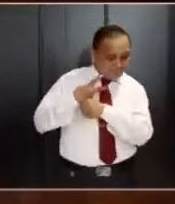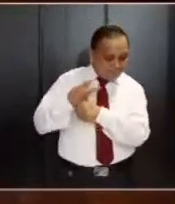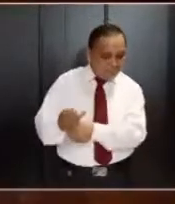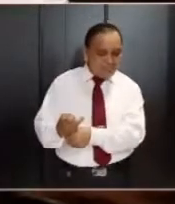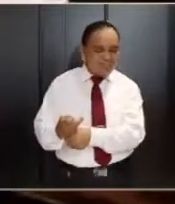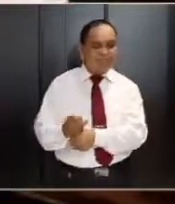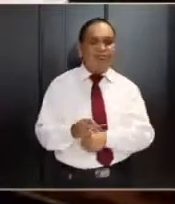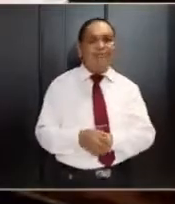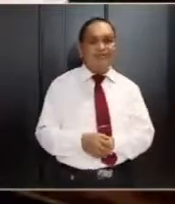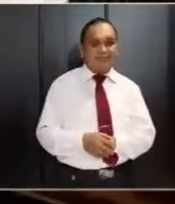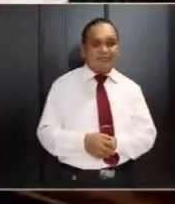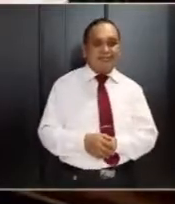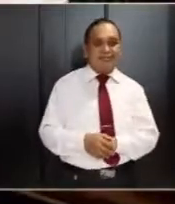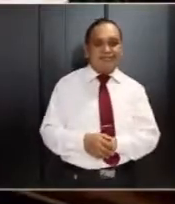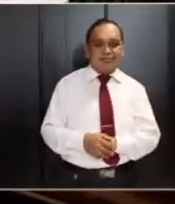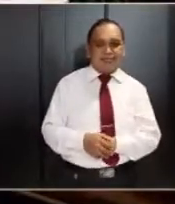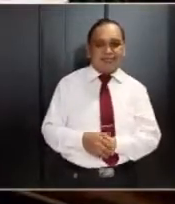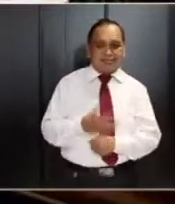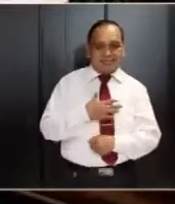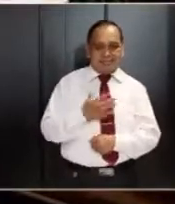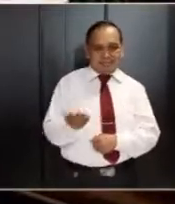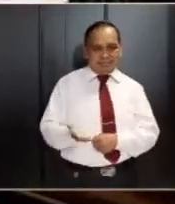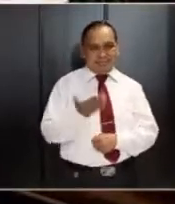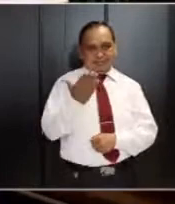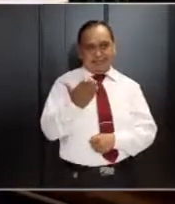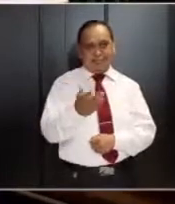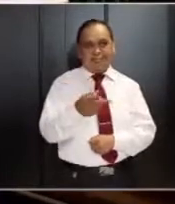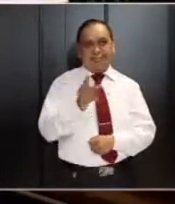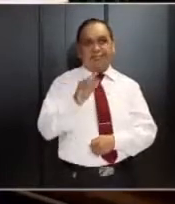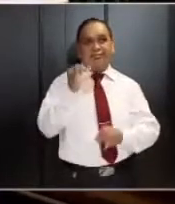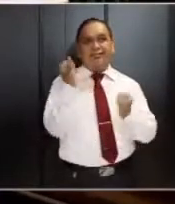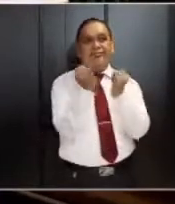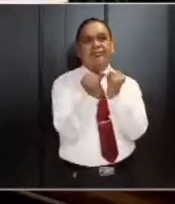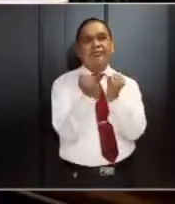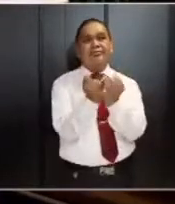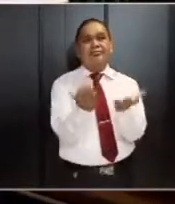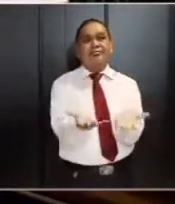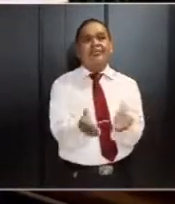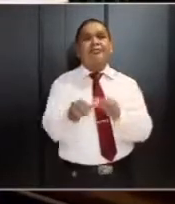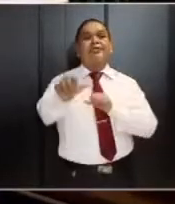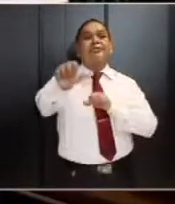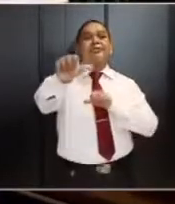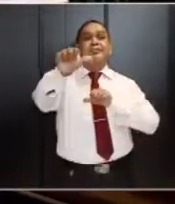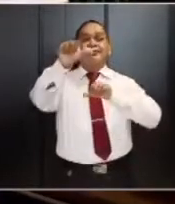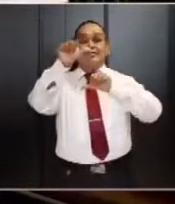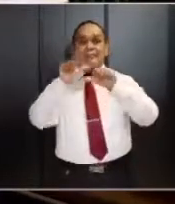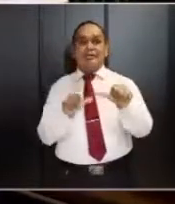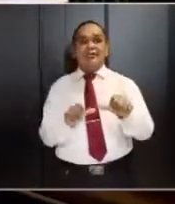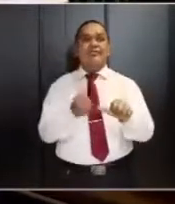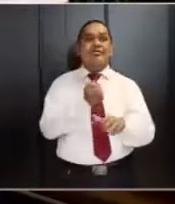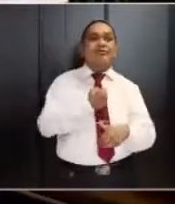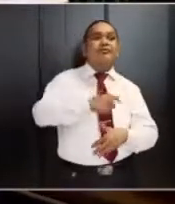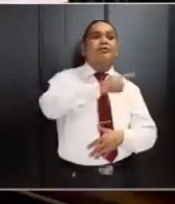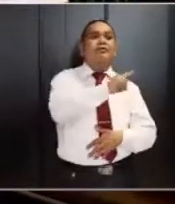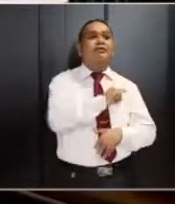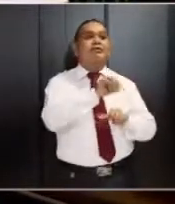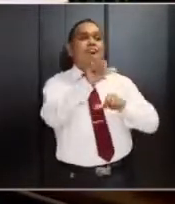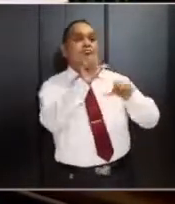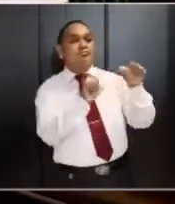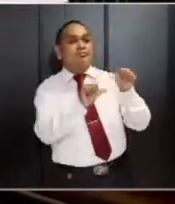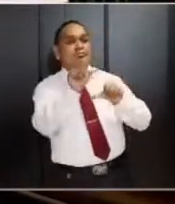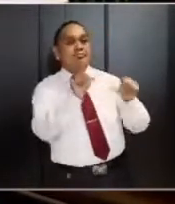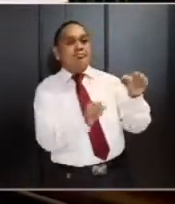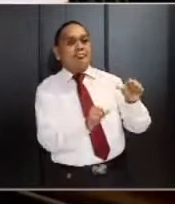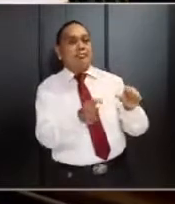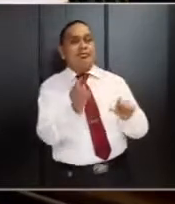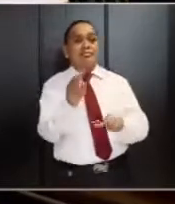quedar. Por eso yo te lo ofrecía. Y te quiero decir que va a haber un cambio en el programa de salud, cómo lo vamos a llevar. Y